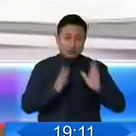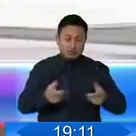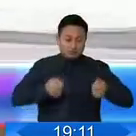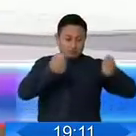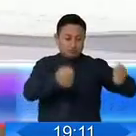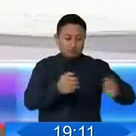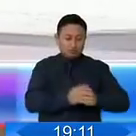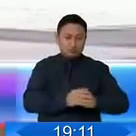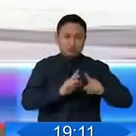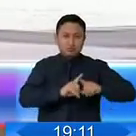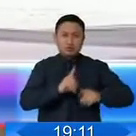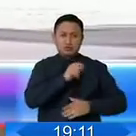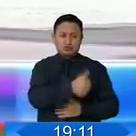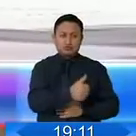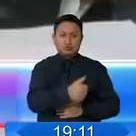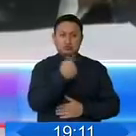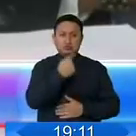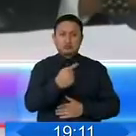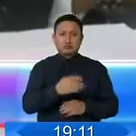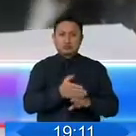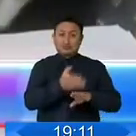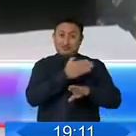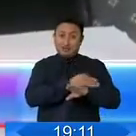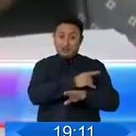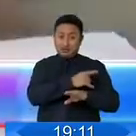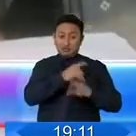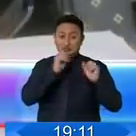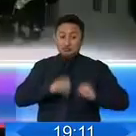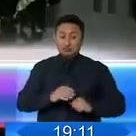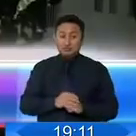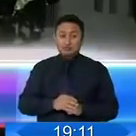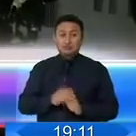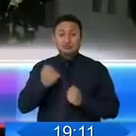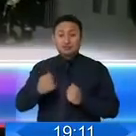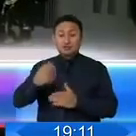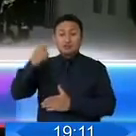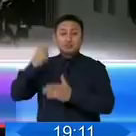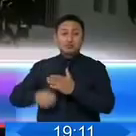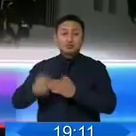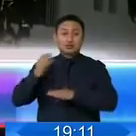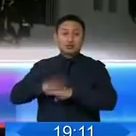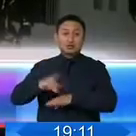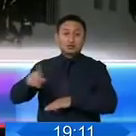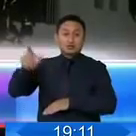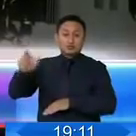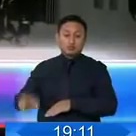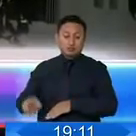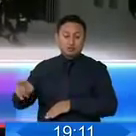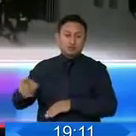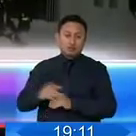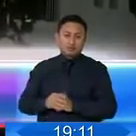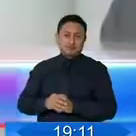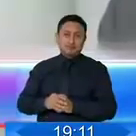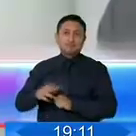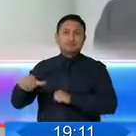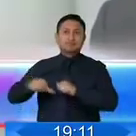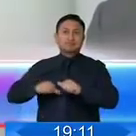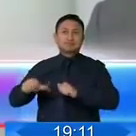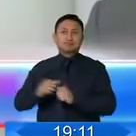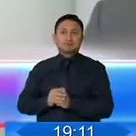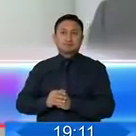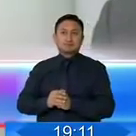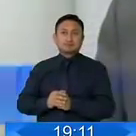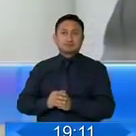consecuencia, el mismo organismo anunció hace poco que se predeterminó glosas por responsabilidad civil y administrativa a